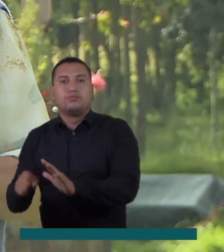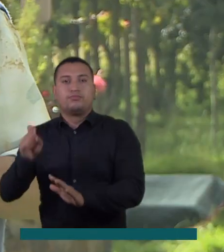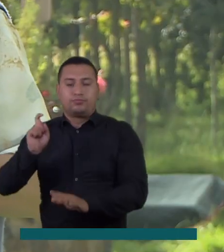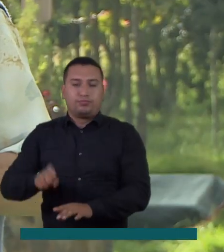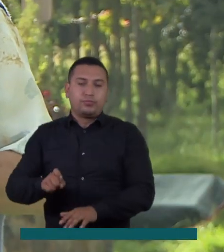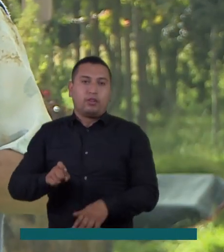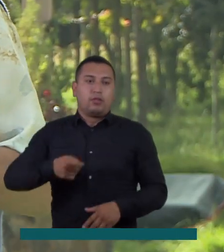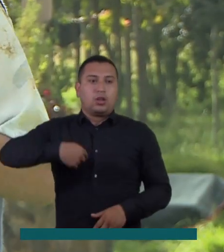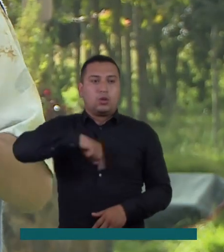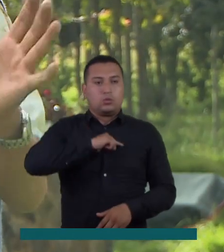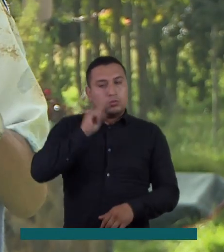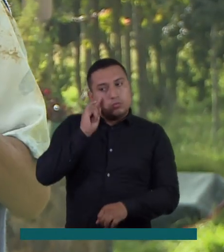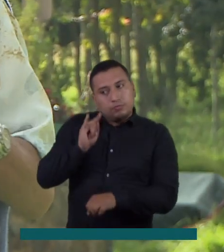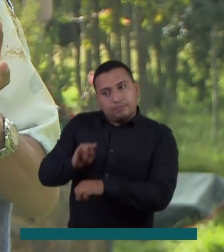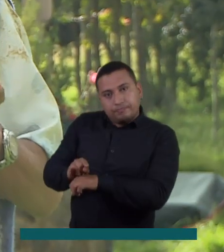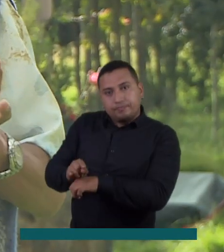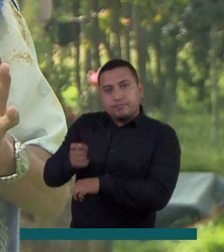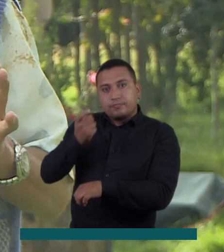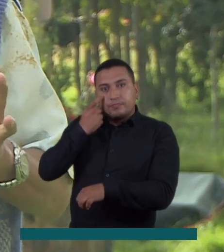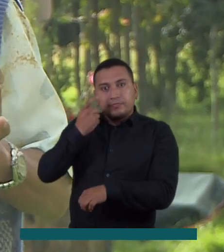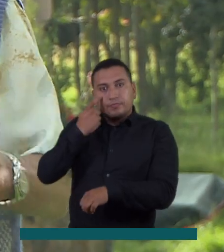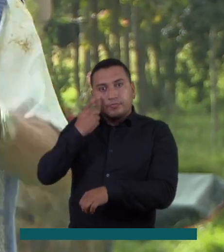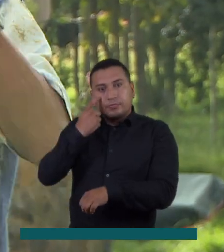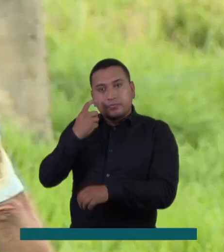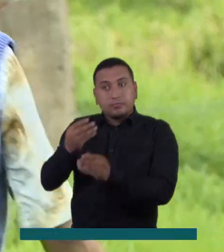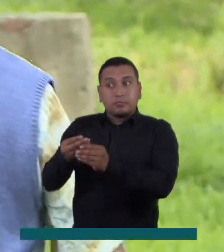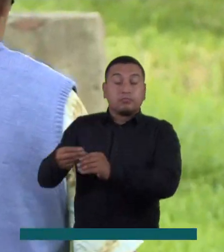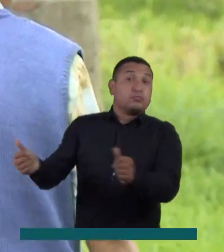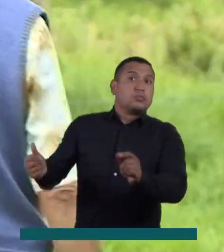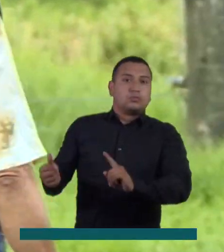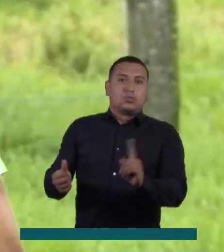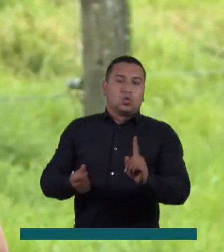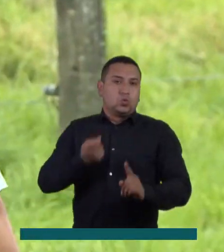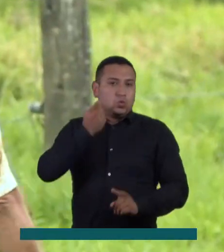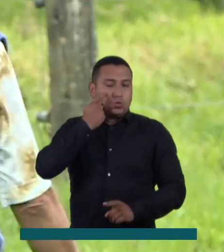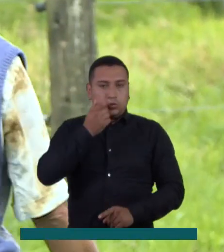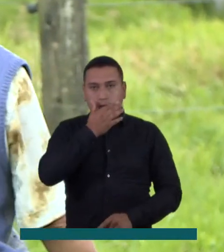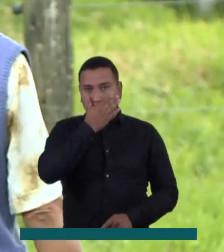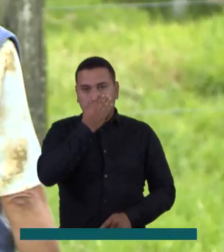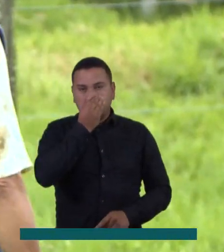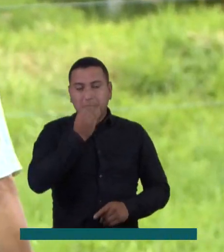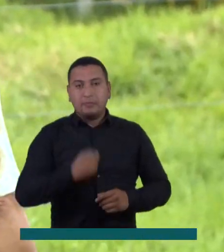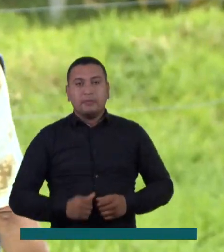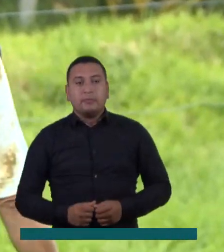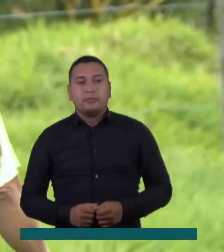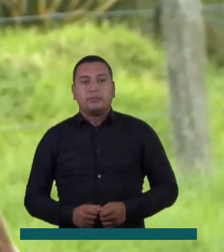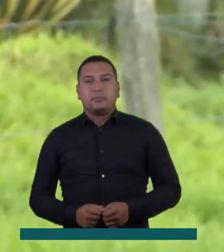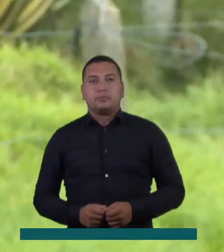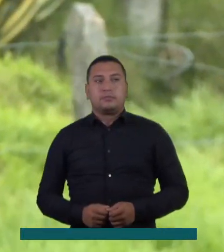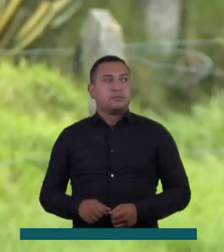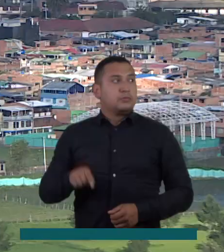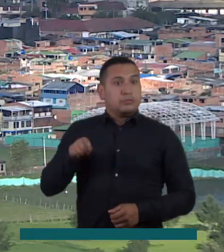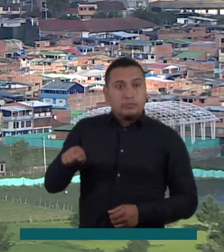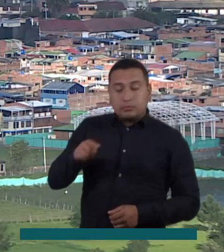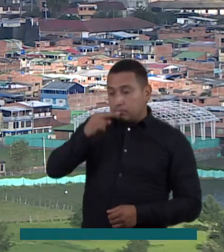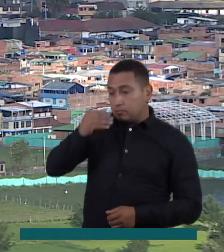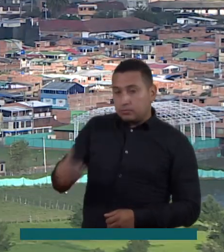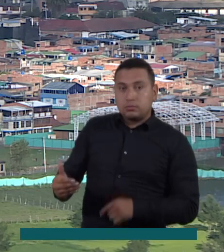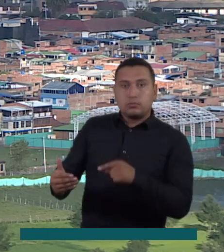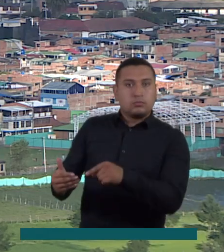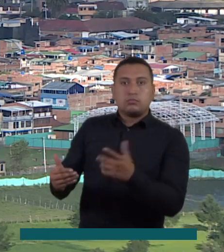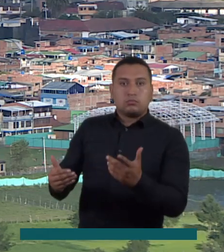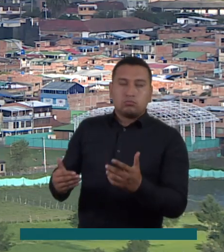vigilamos, mejor chico y perderlo de vista, diría yo. Este niño contó con el apoyo de sus abuelos ante la falta de su mamá,